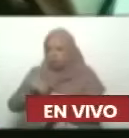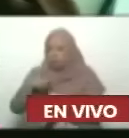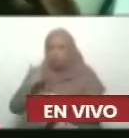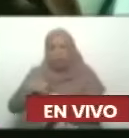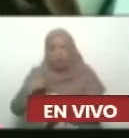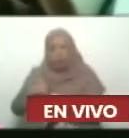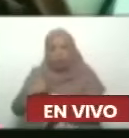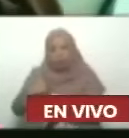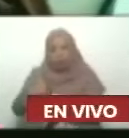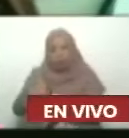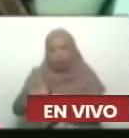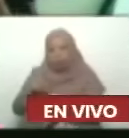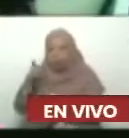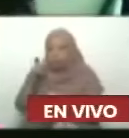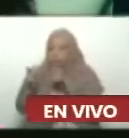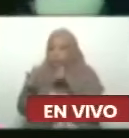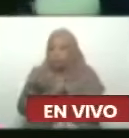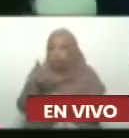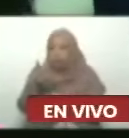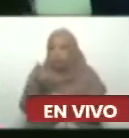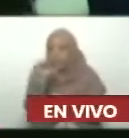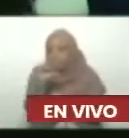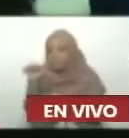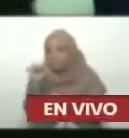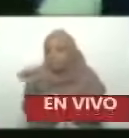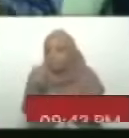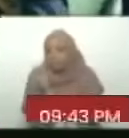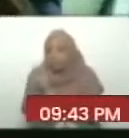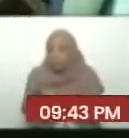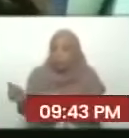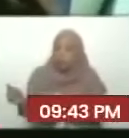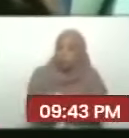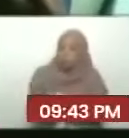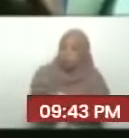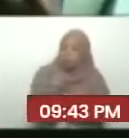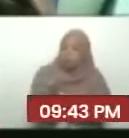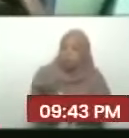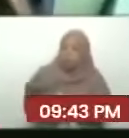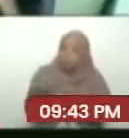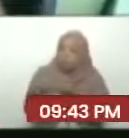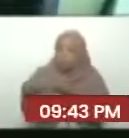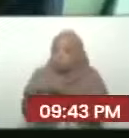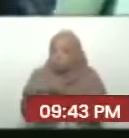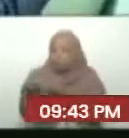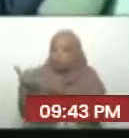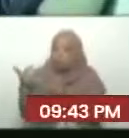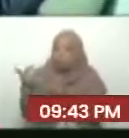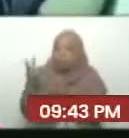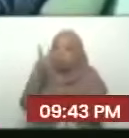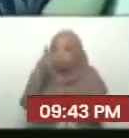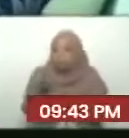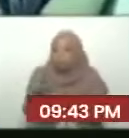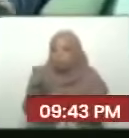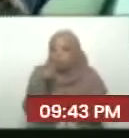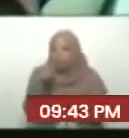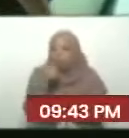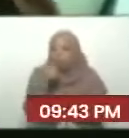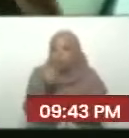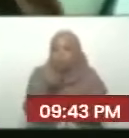que trabajarlo aproximadamente 2 o 3 meses de investigación, en el cual nos juntábamos varias veces por semana. Buscábamos